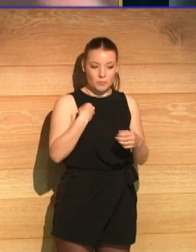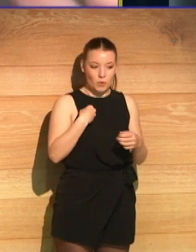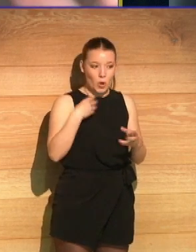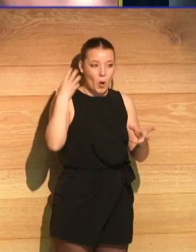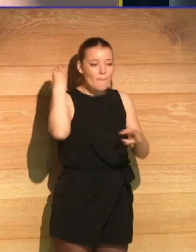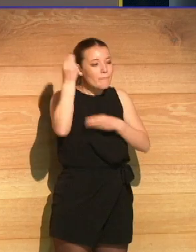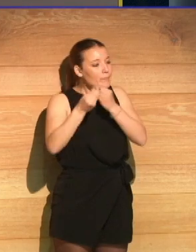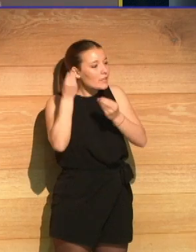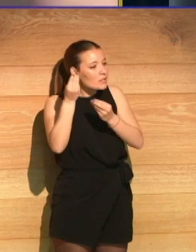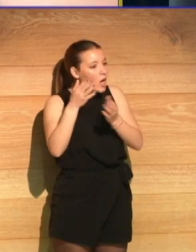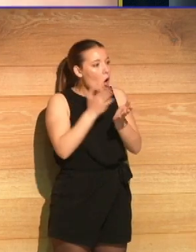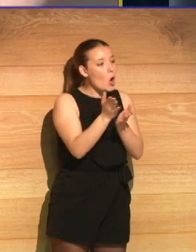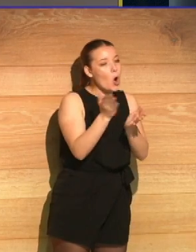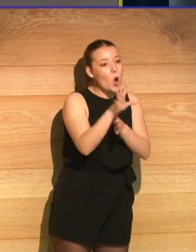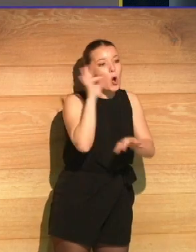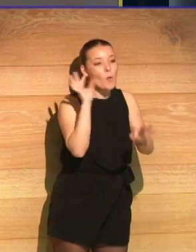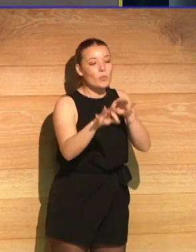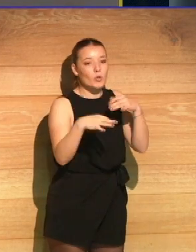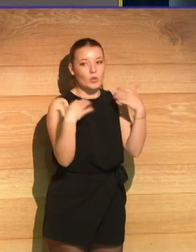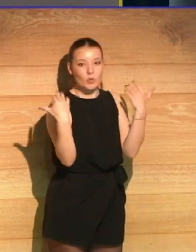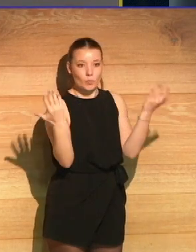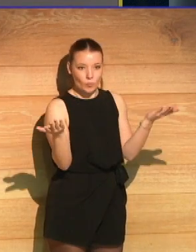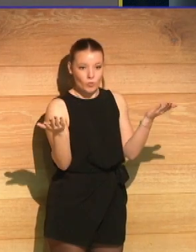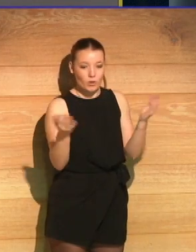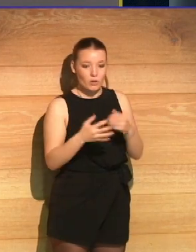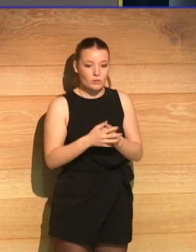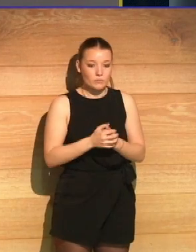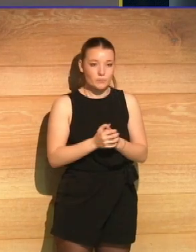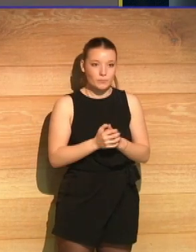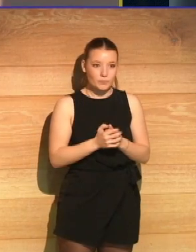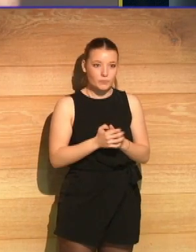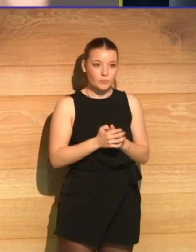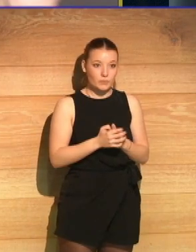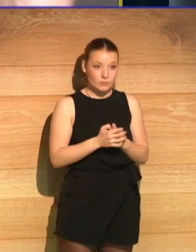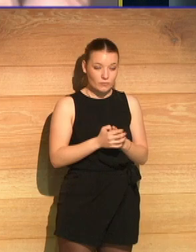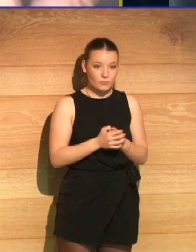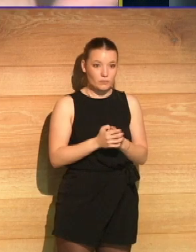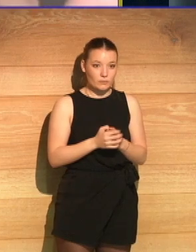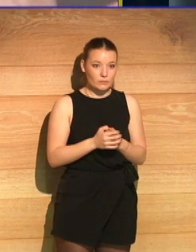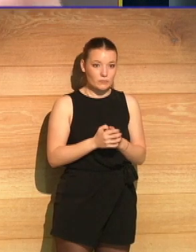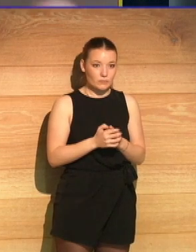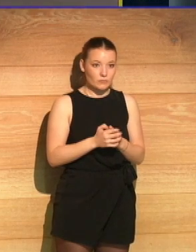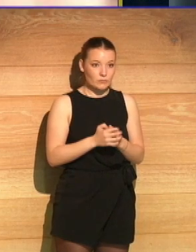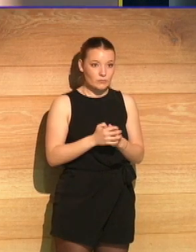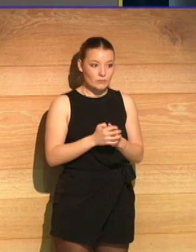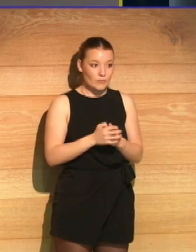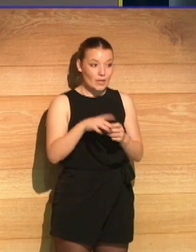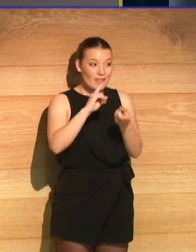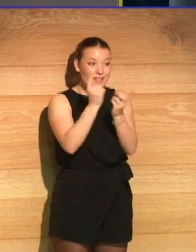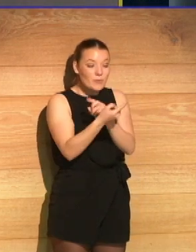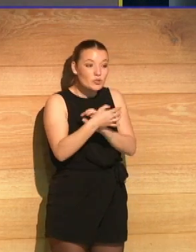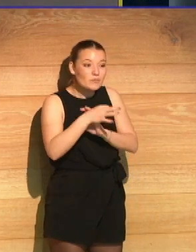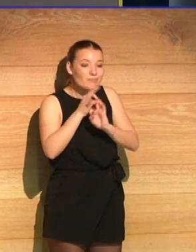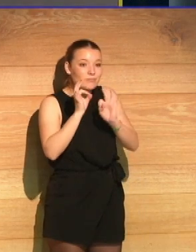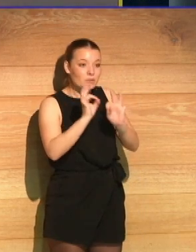las opciones y todos tienen que ver que los cambios de la planeta